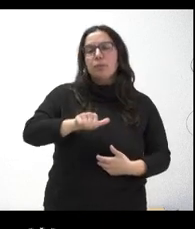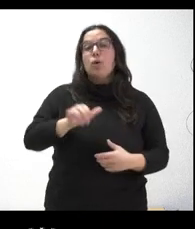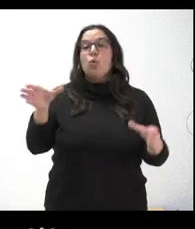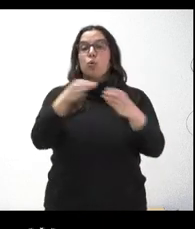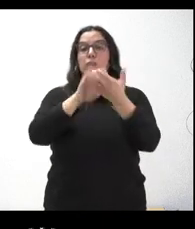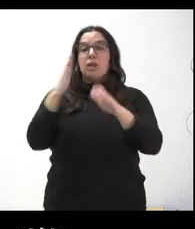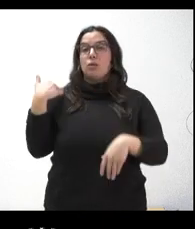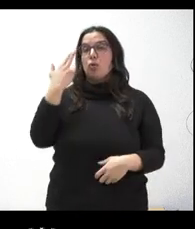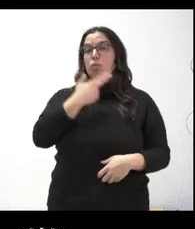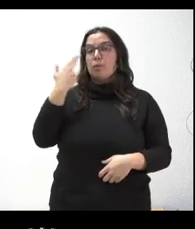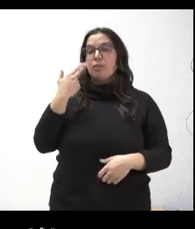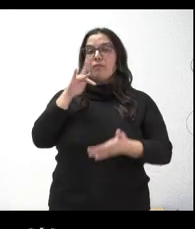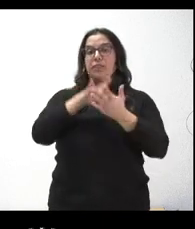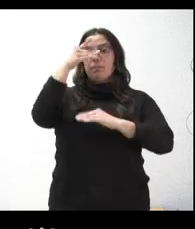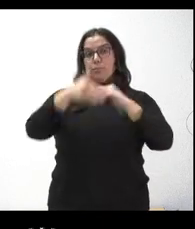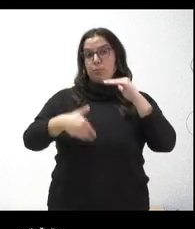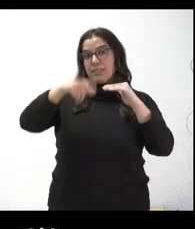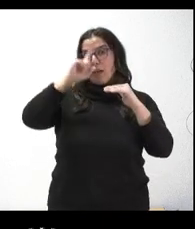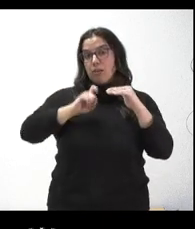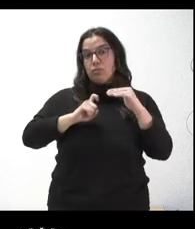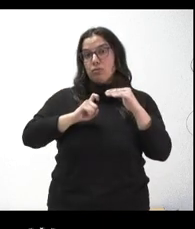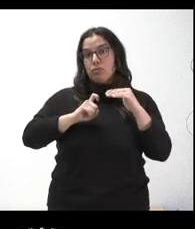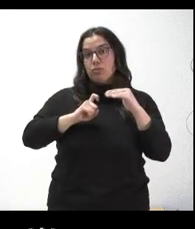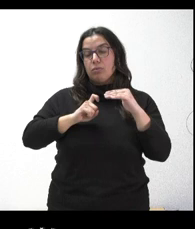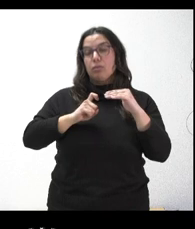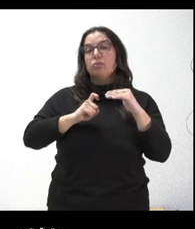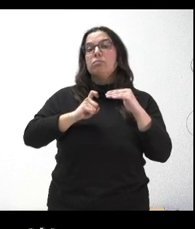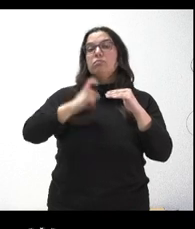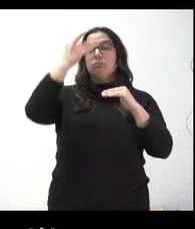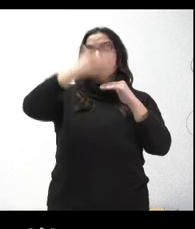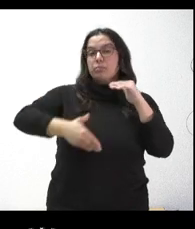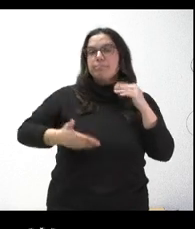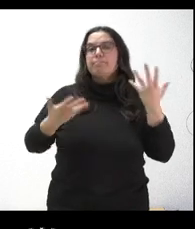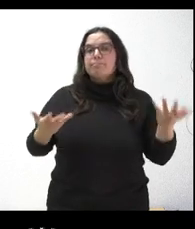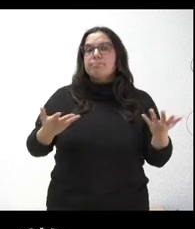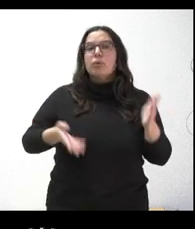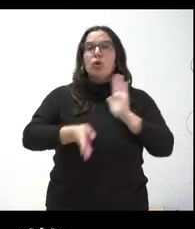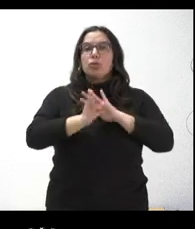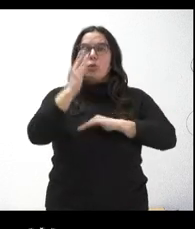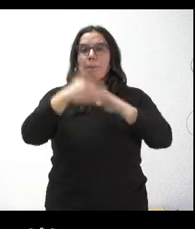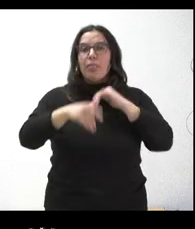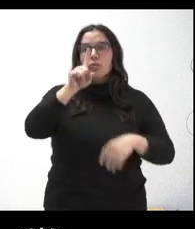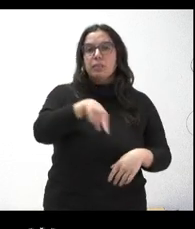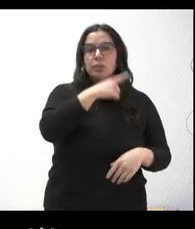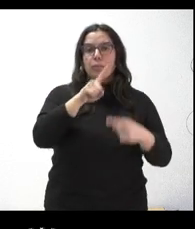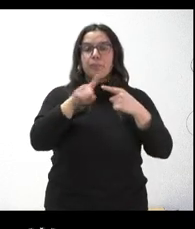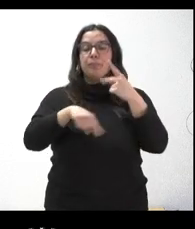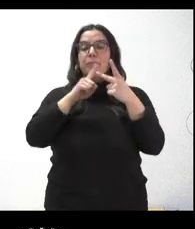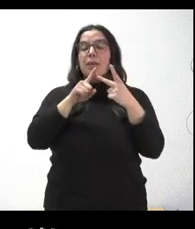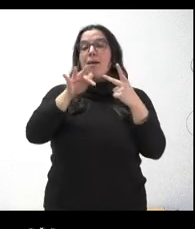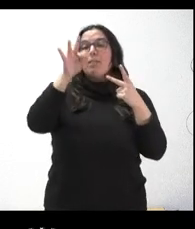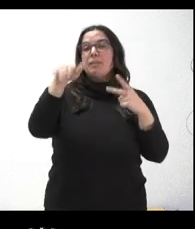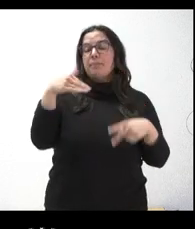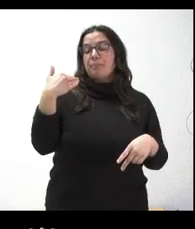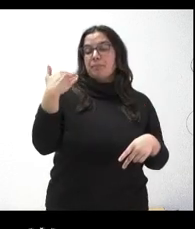como fecha límite final de este de este 2023 no sé si se mantiene el plazo y además recientemente se